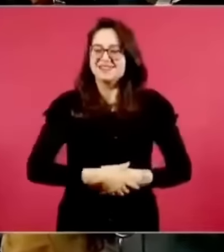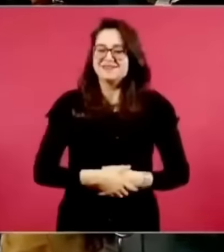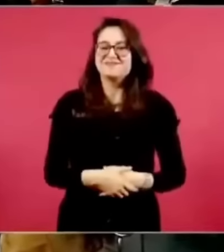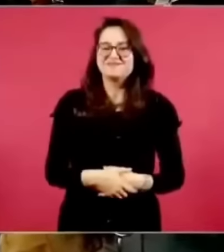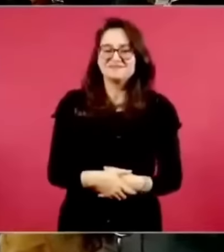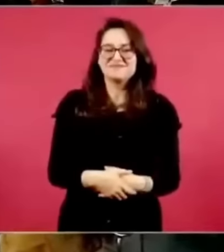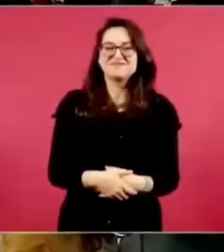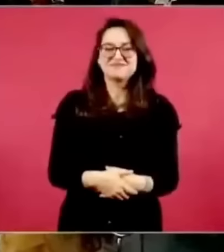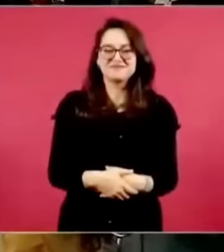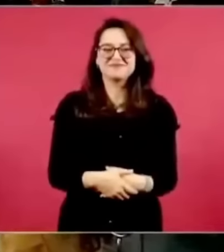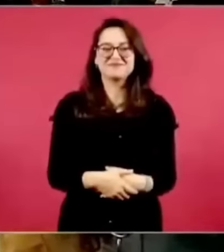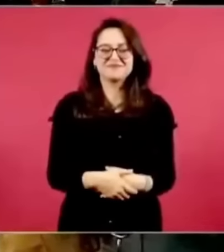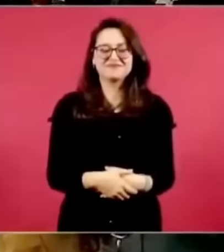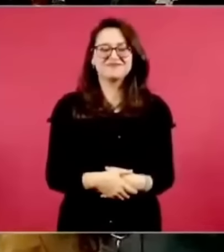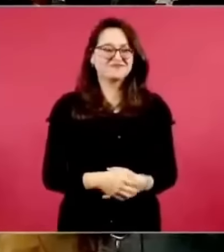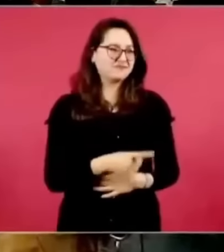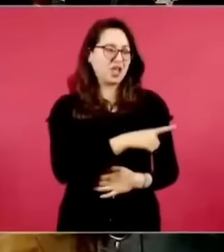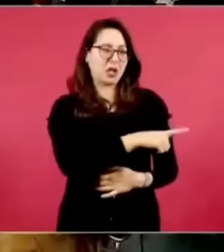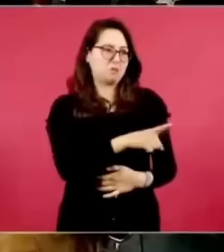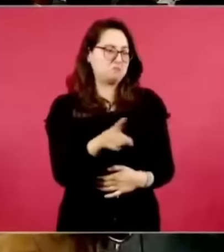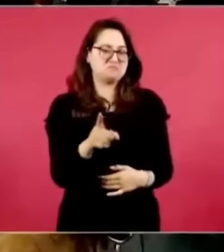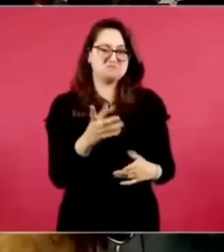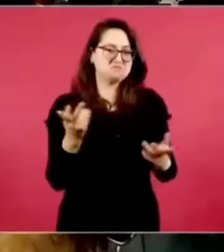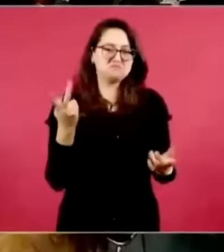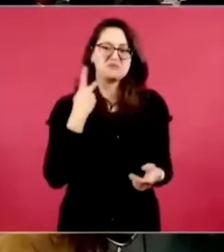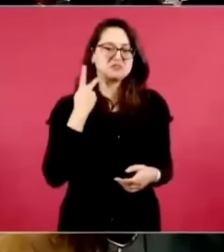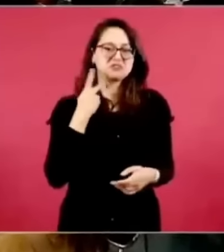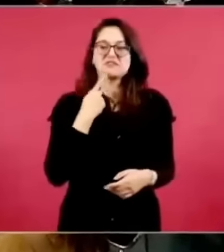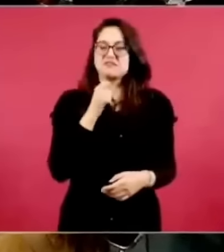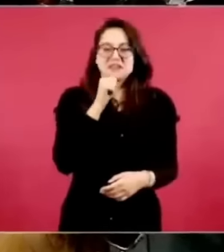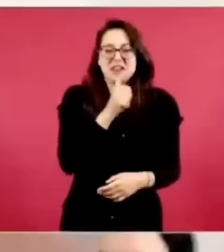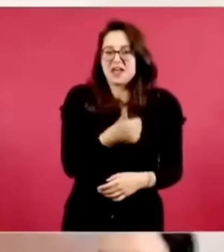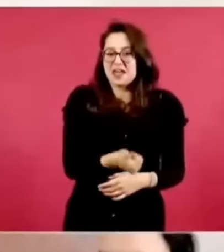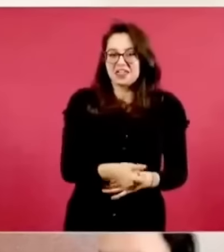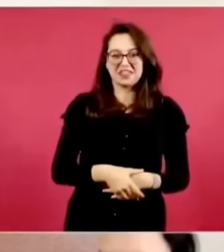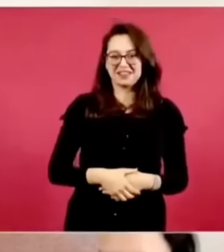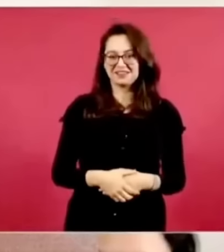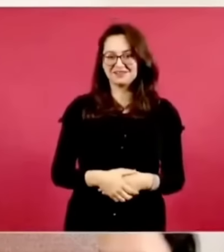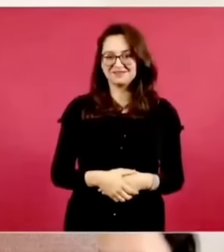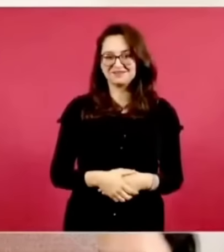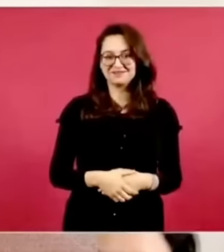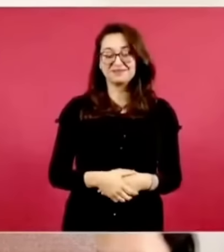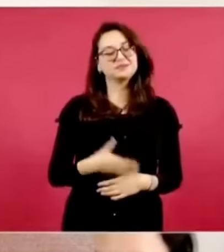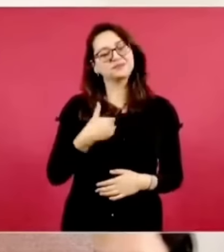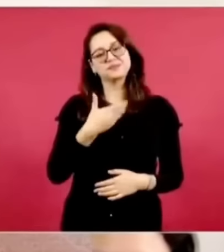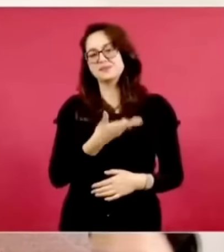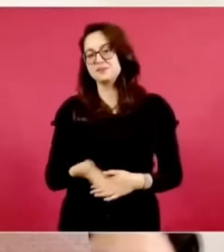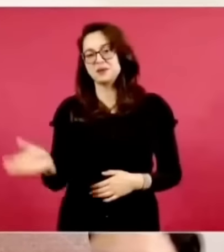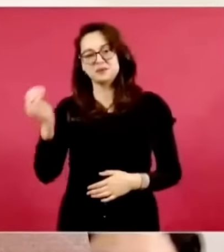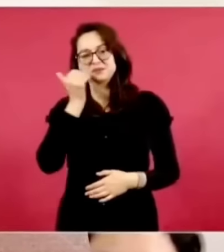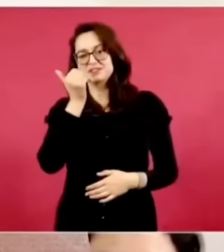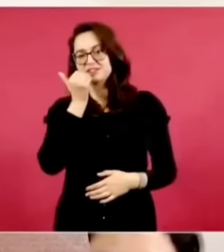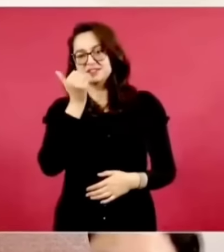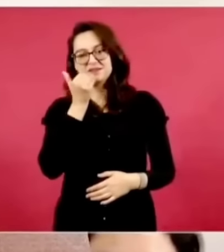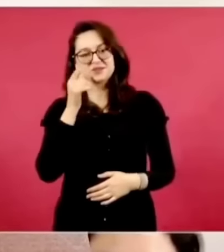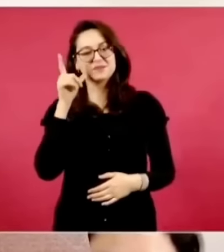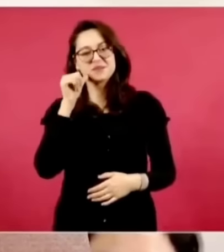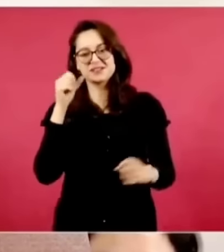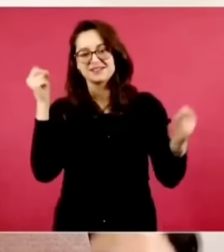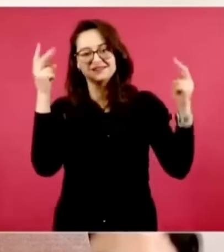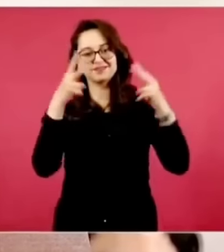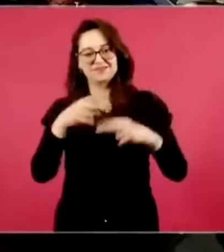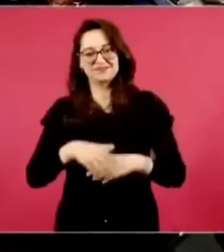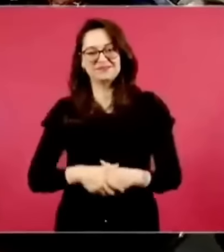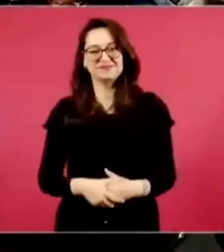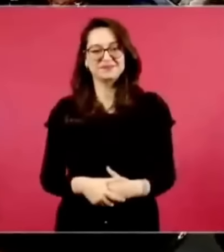este son ciudadanos sí Entonces si podemos Vámonos a desayunar mañana